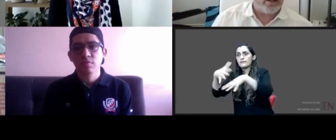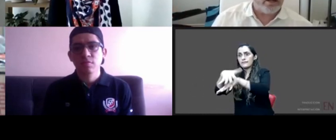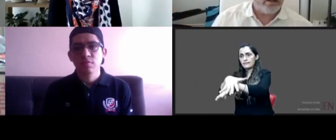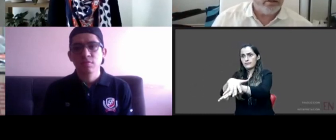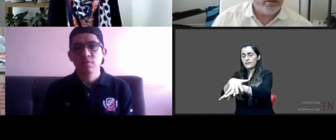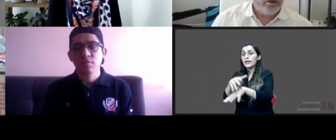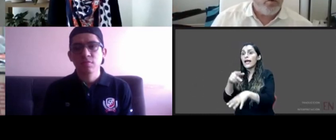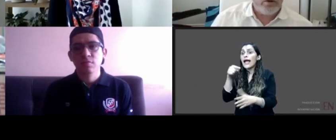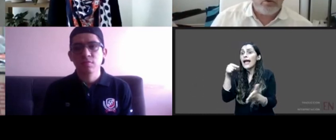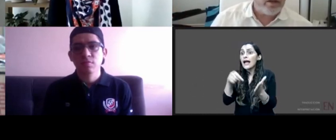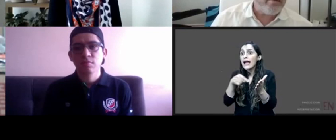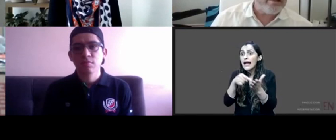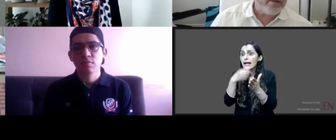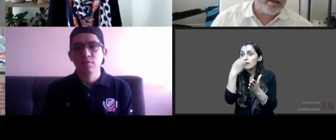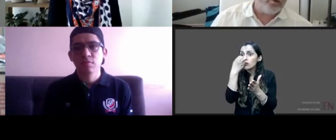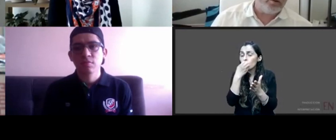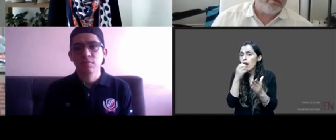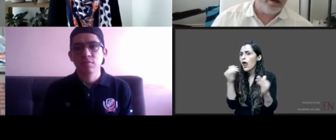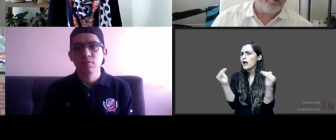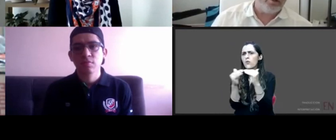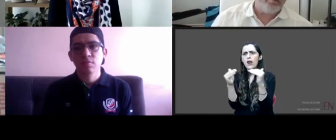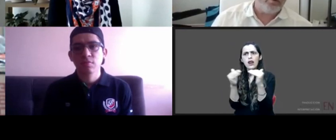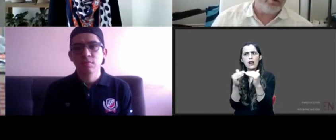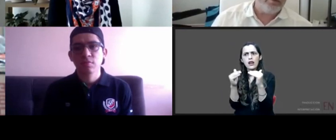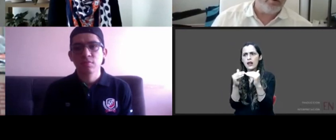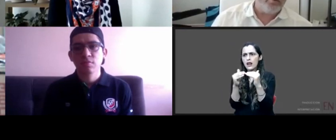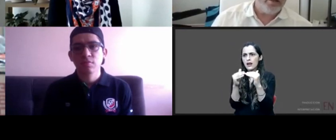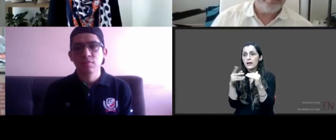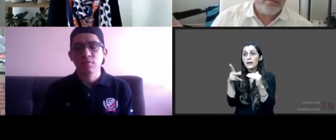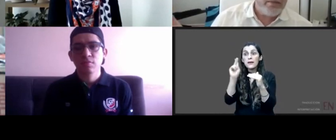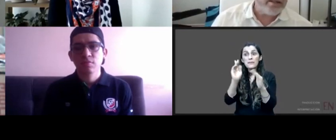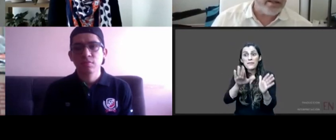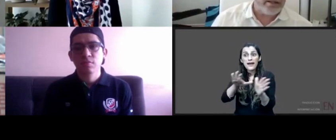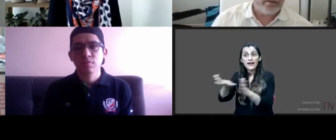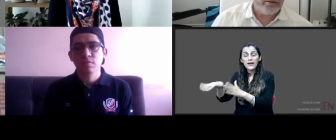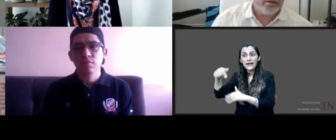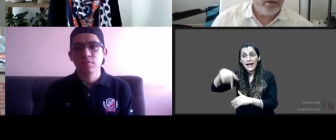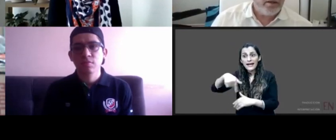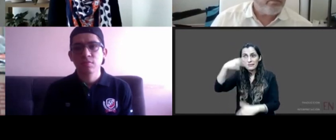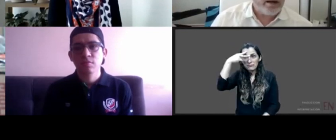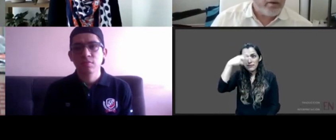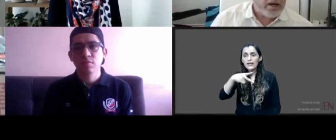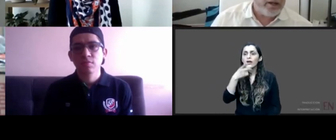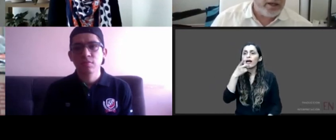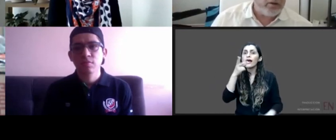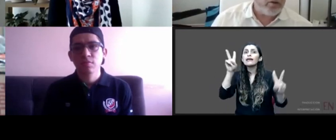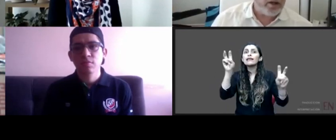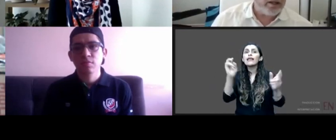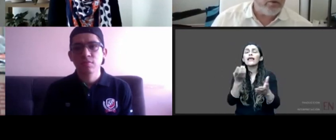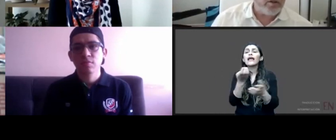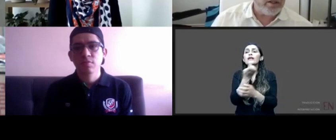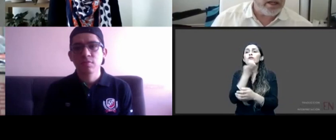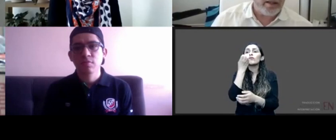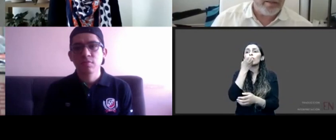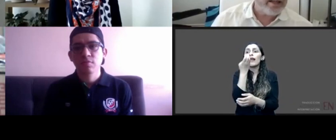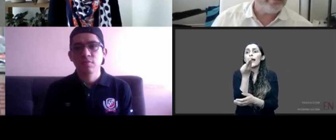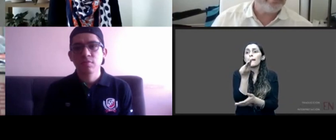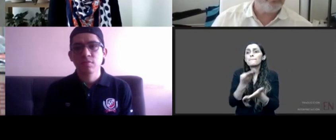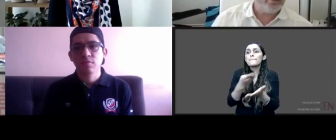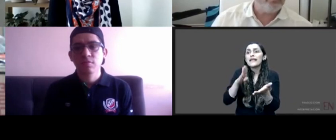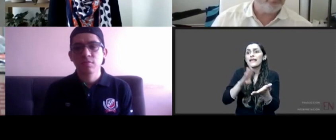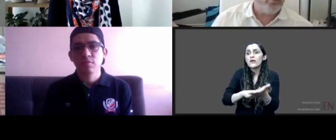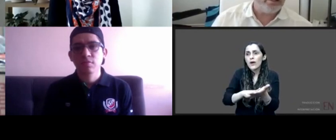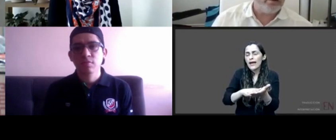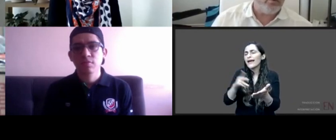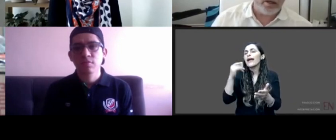en la escuela. Cuando se habla en México, sin embargo, de educación bilingüe, se miente, refiriéndonos a las lenguas indígenas. Y aquí es